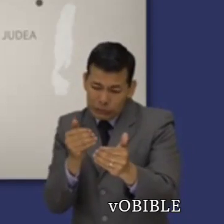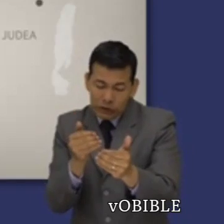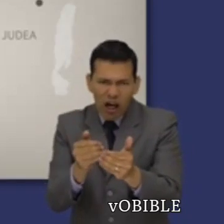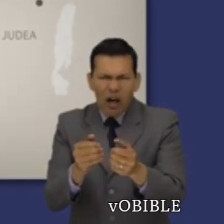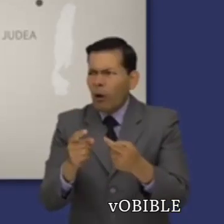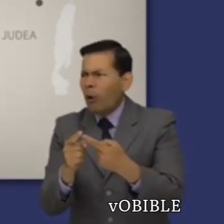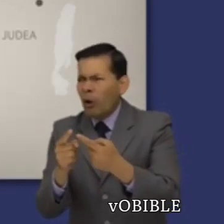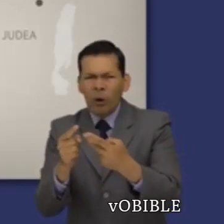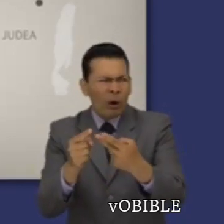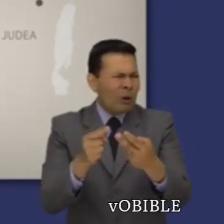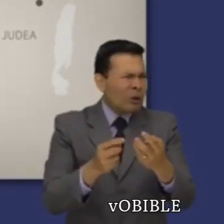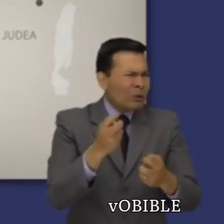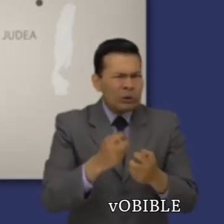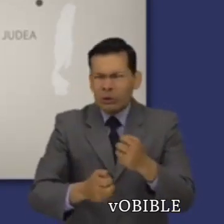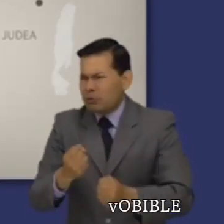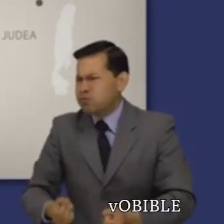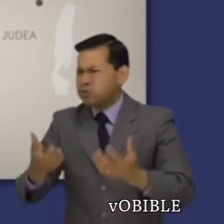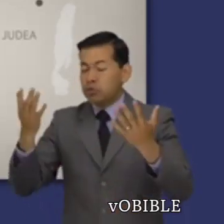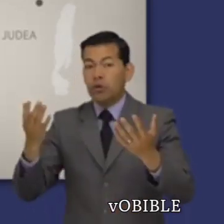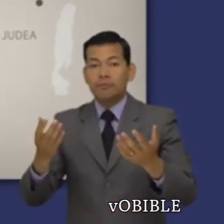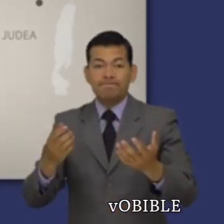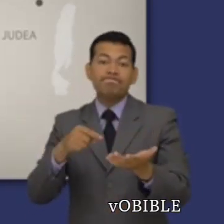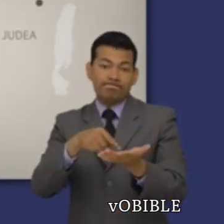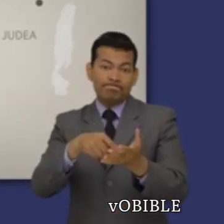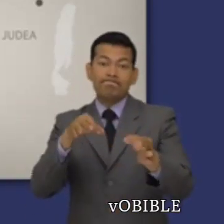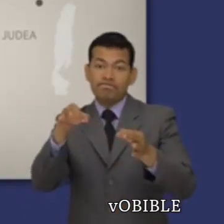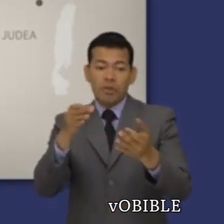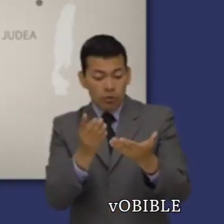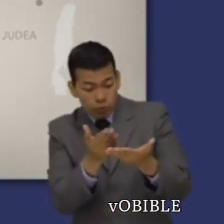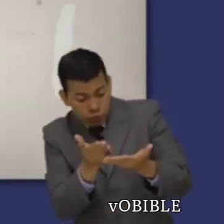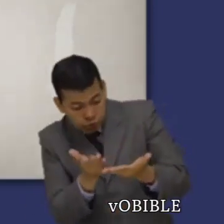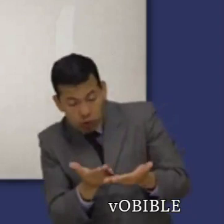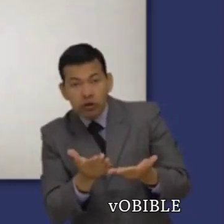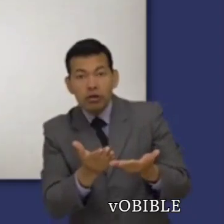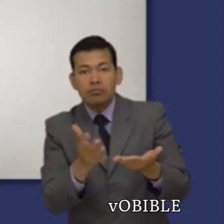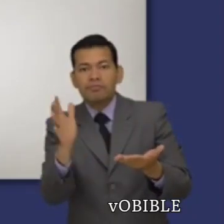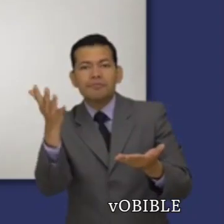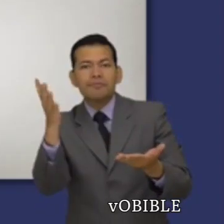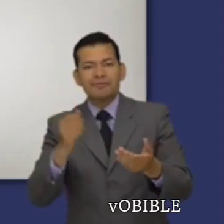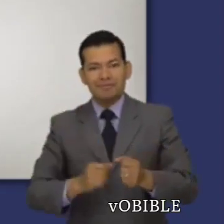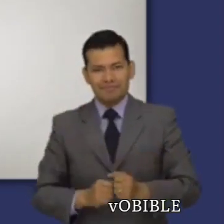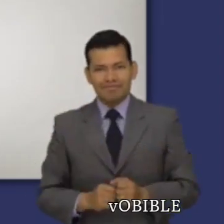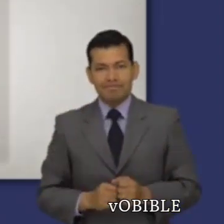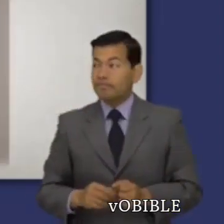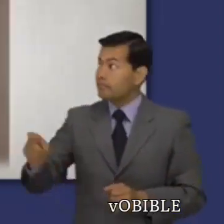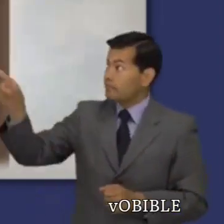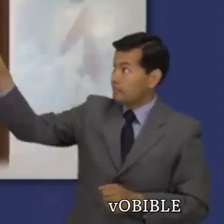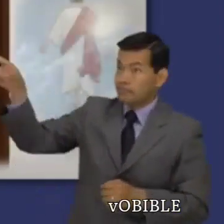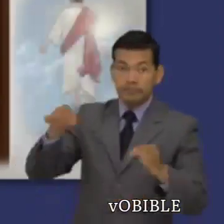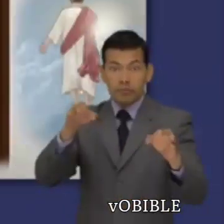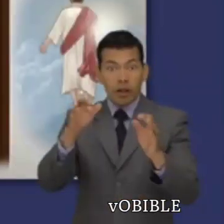características de los últimos días, detalle que no mencionan ni Mateo ni Marcos. El capítulo final recoge